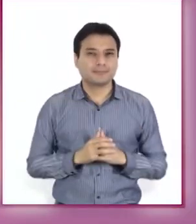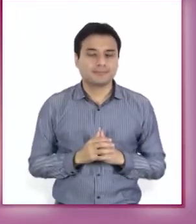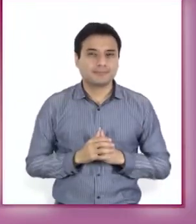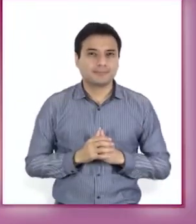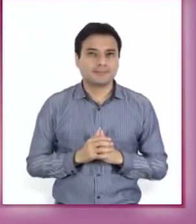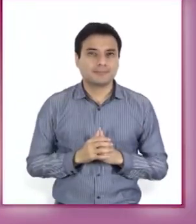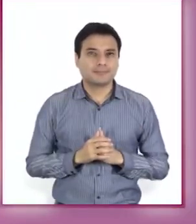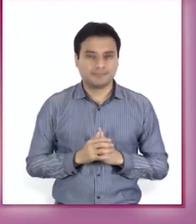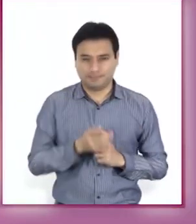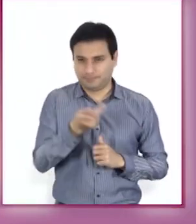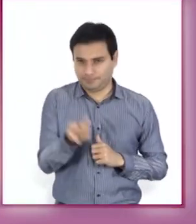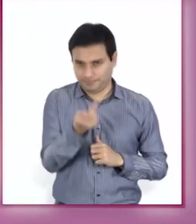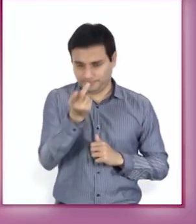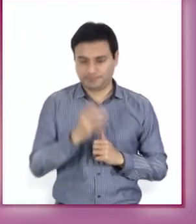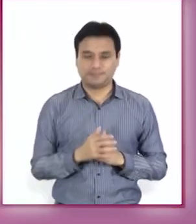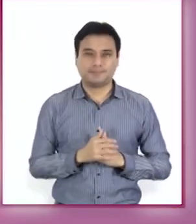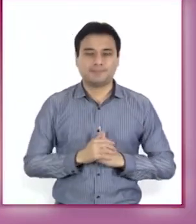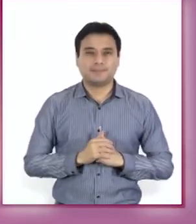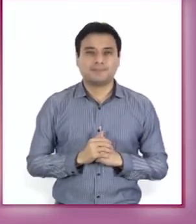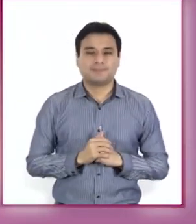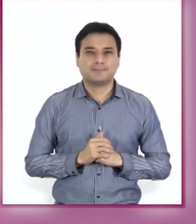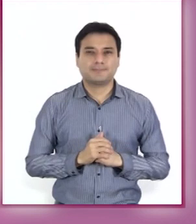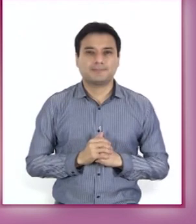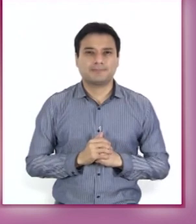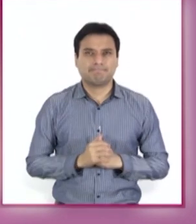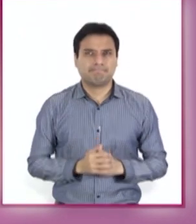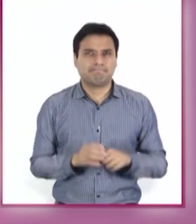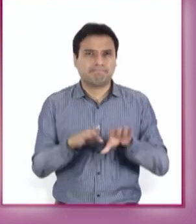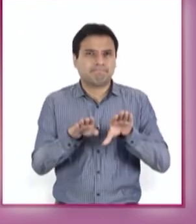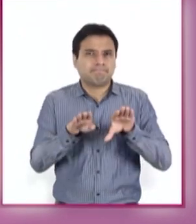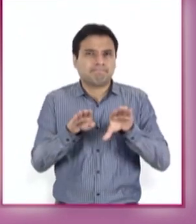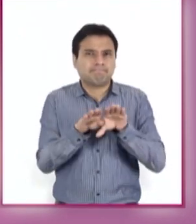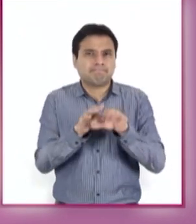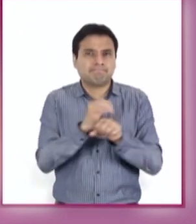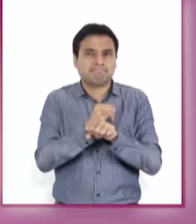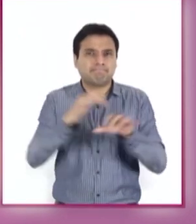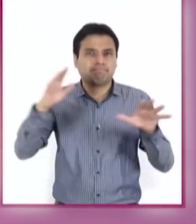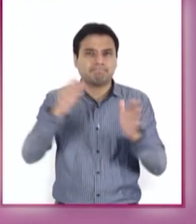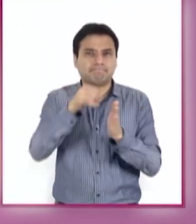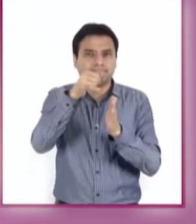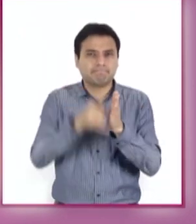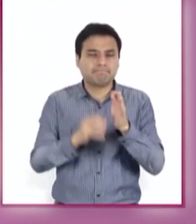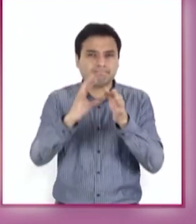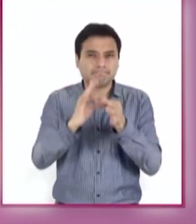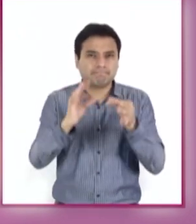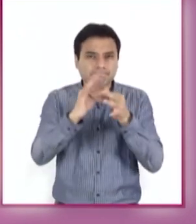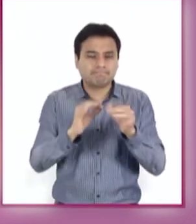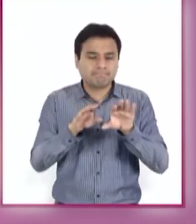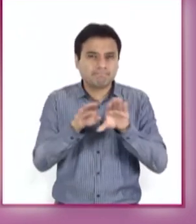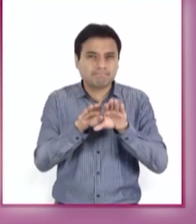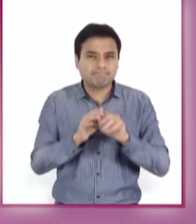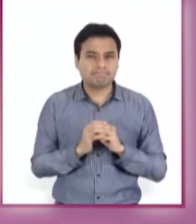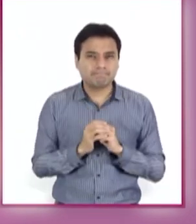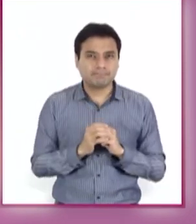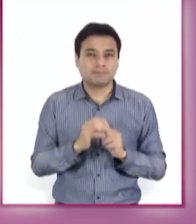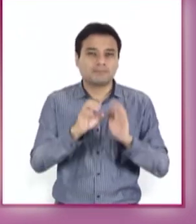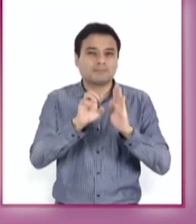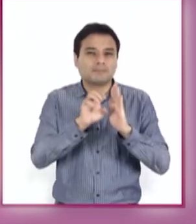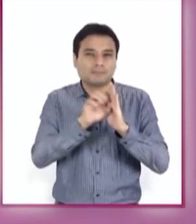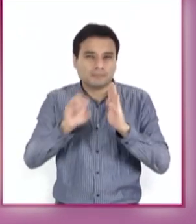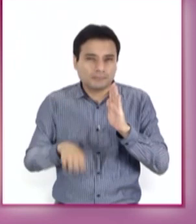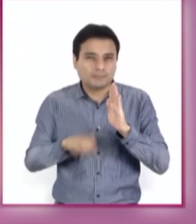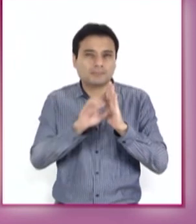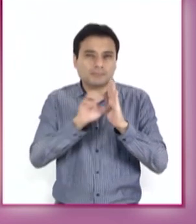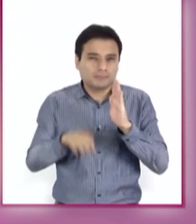hacernos la pregunta ¿cómo se completa la información? identificar los ejemplos o las